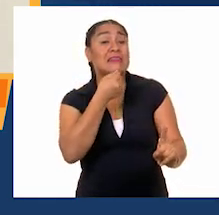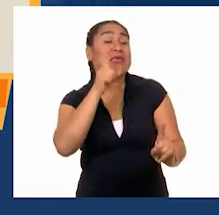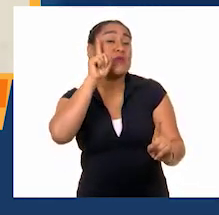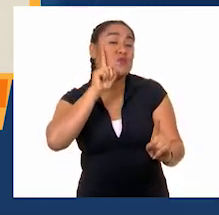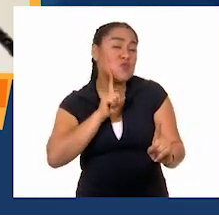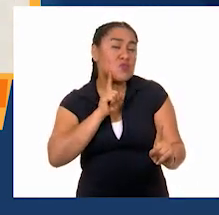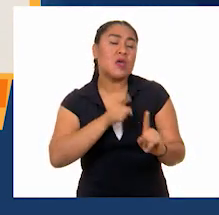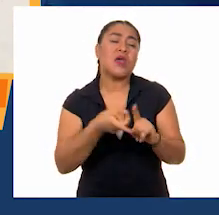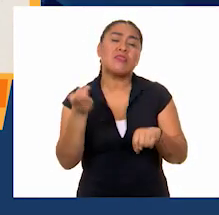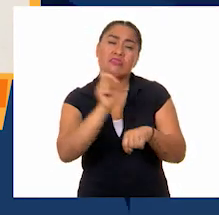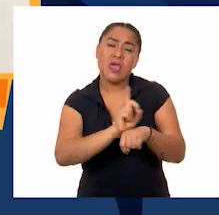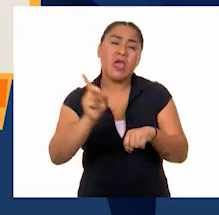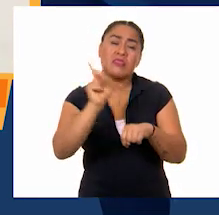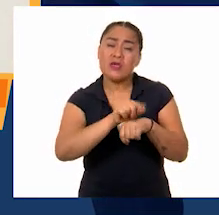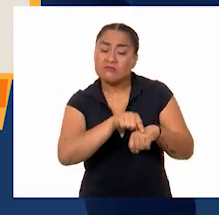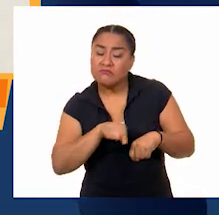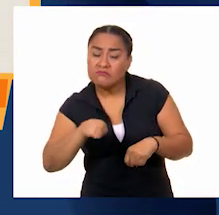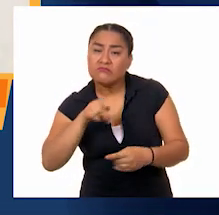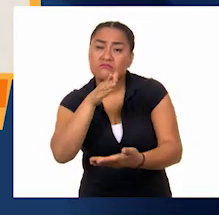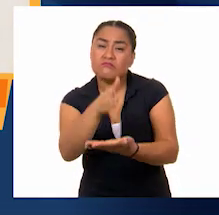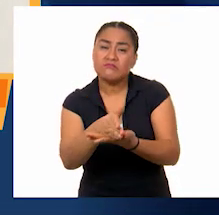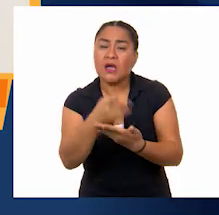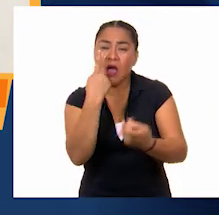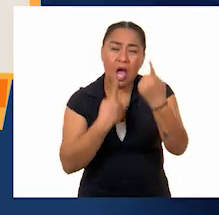Mfijas mum sola jirón, jefma.